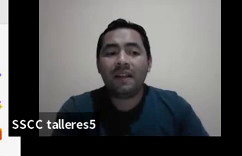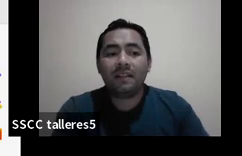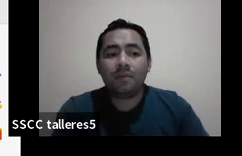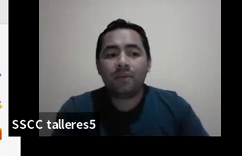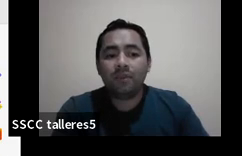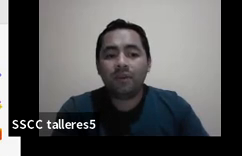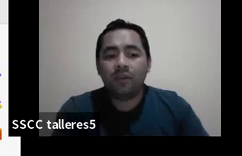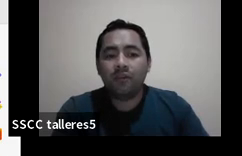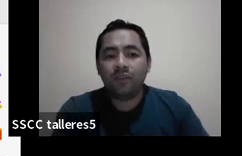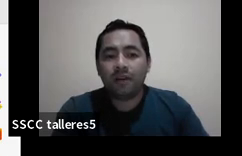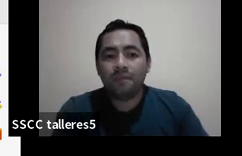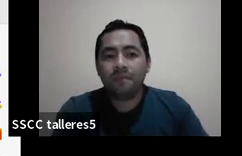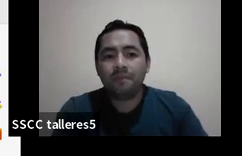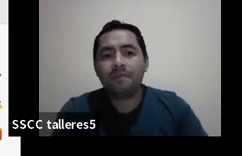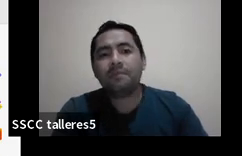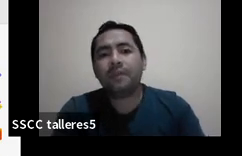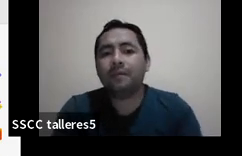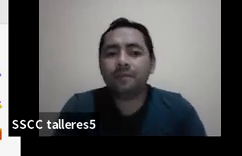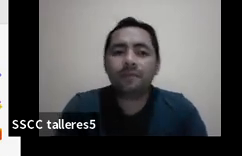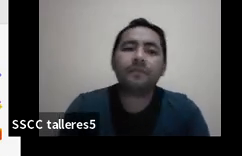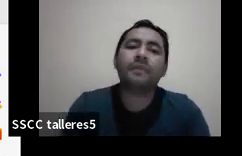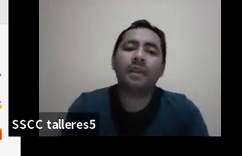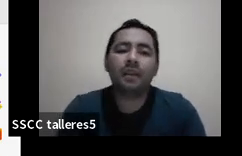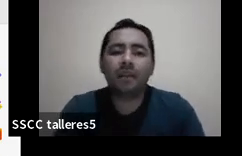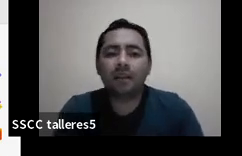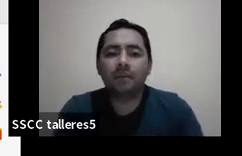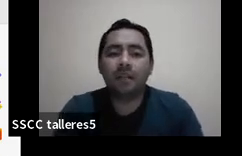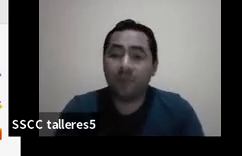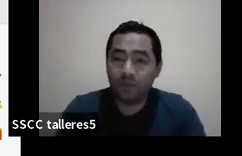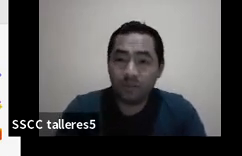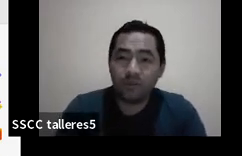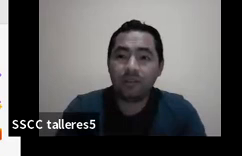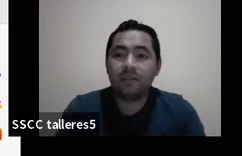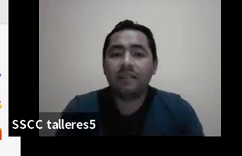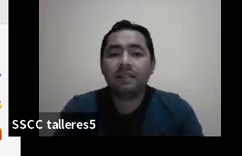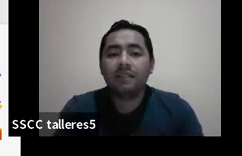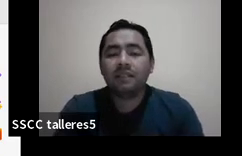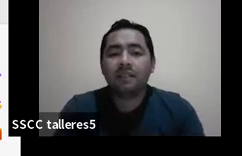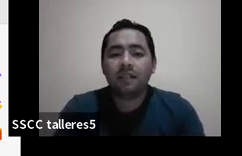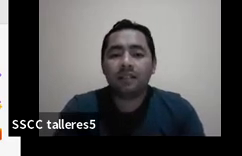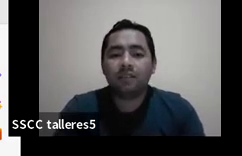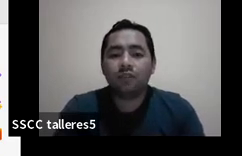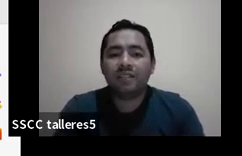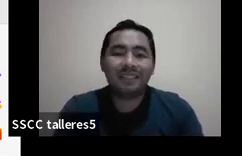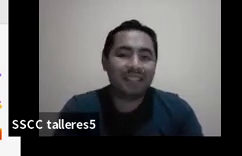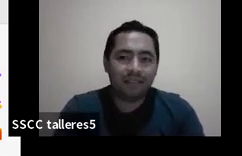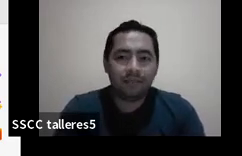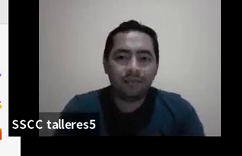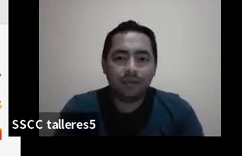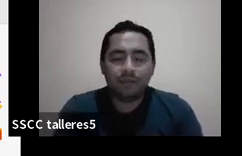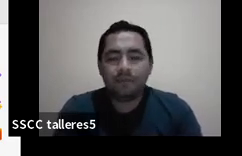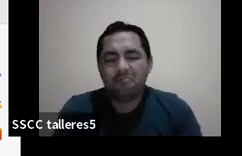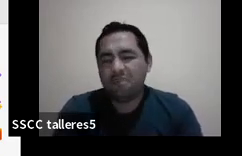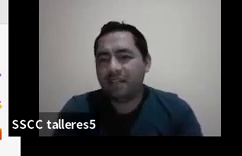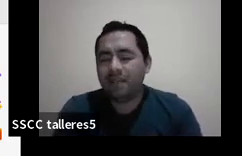Algunas barreras que he podido encontrar, ¿ya? De las personas sordas, son estas